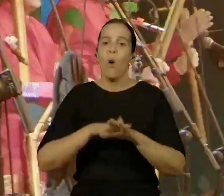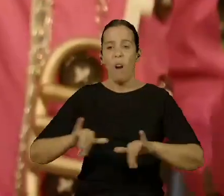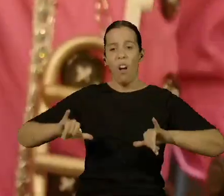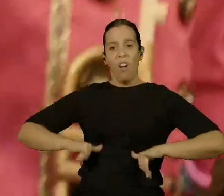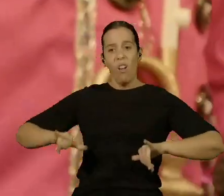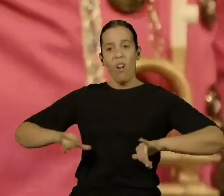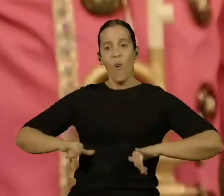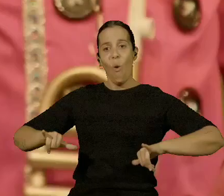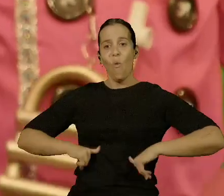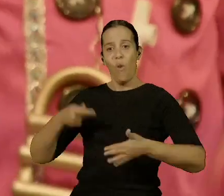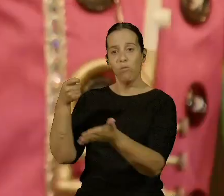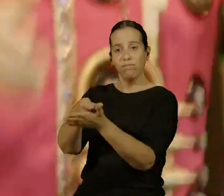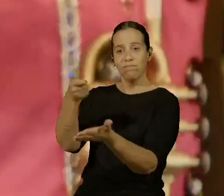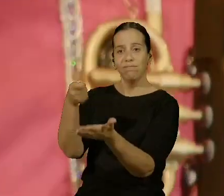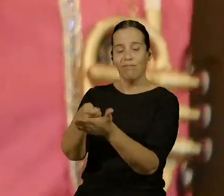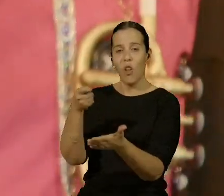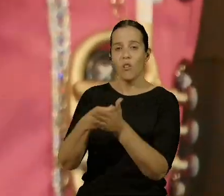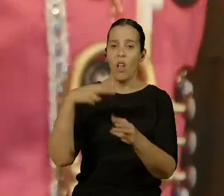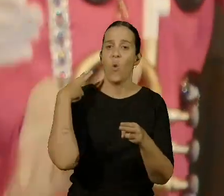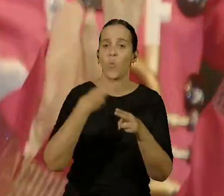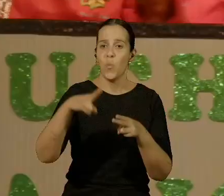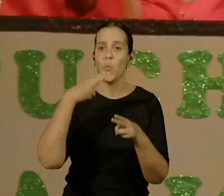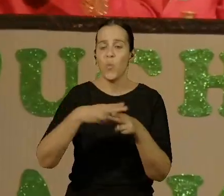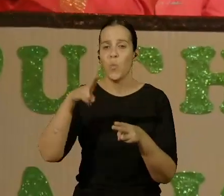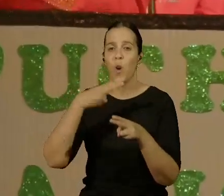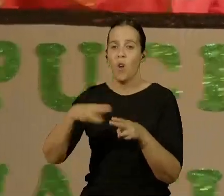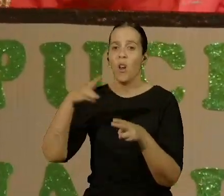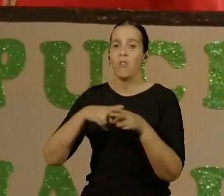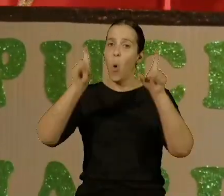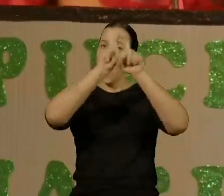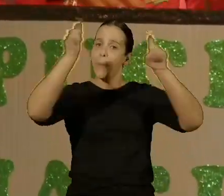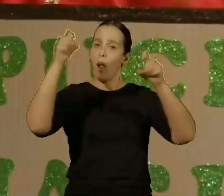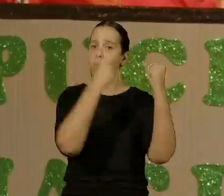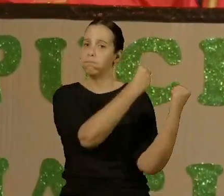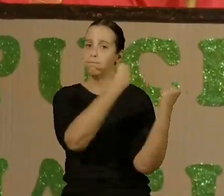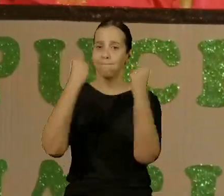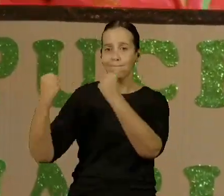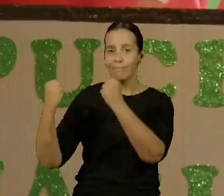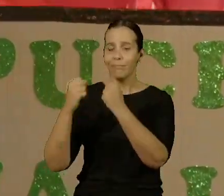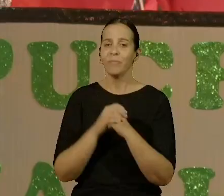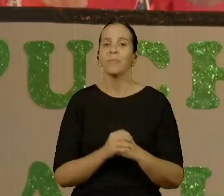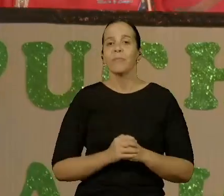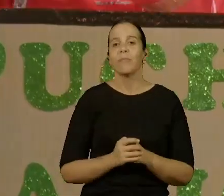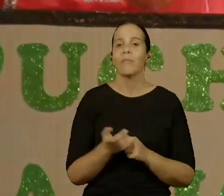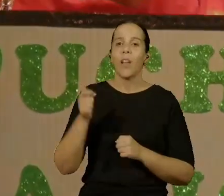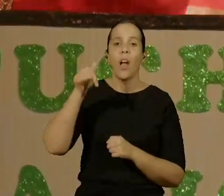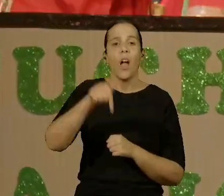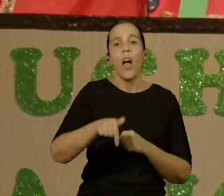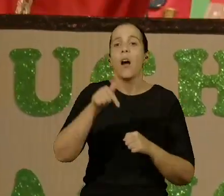golfona más. Políticos, grandes empresarios, más ricos se hará.